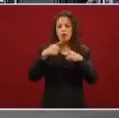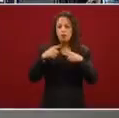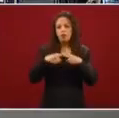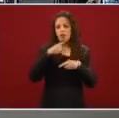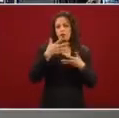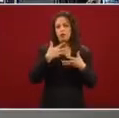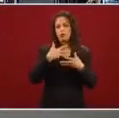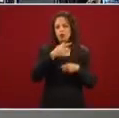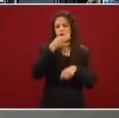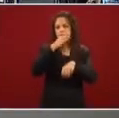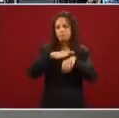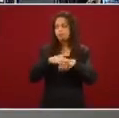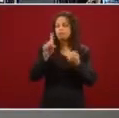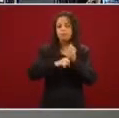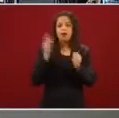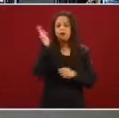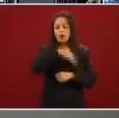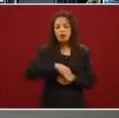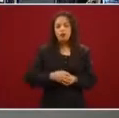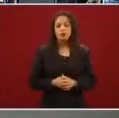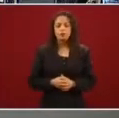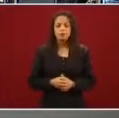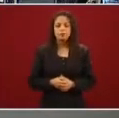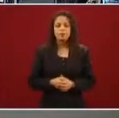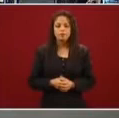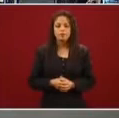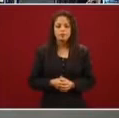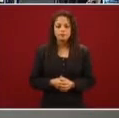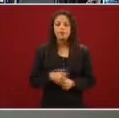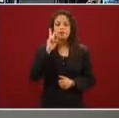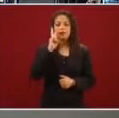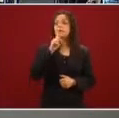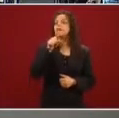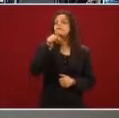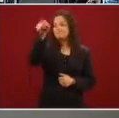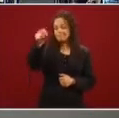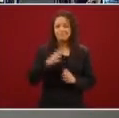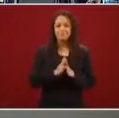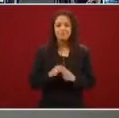Gracias. Aquí, ¿con quién me había comprometido ya? A ver, allá sí.